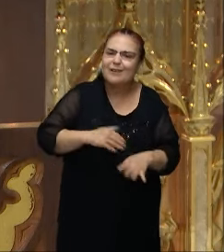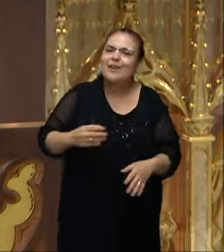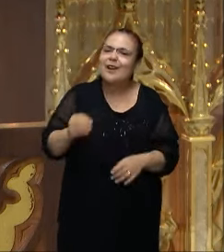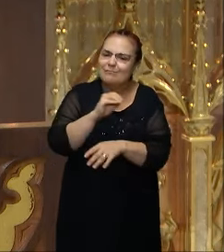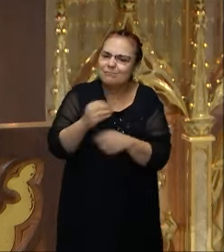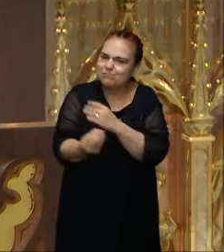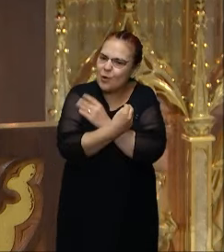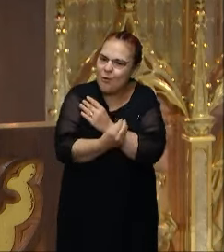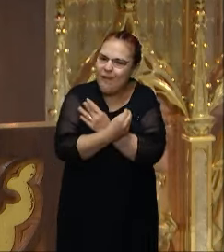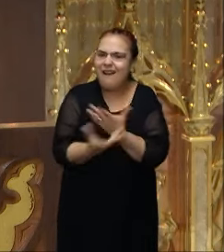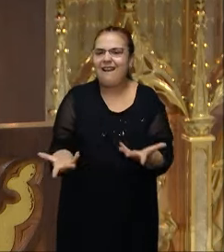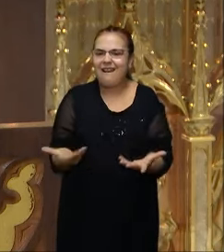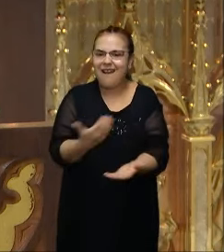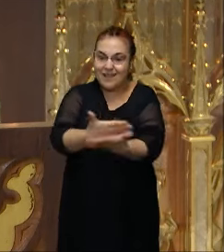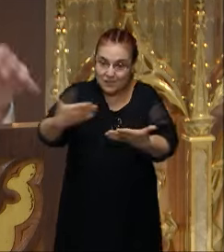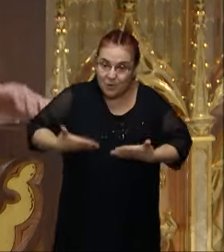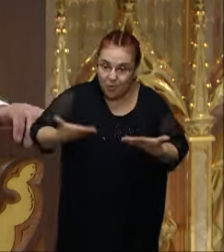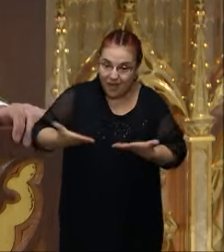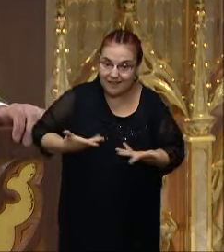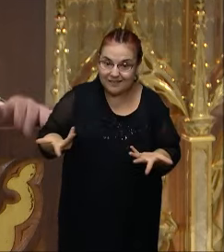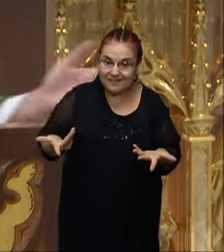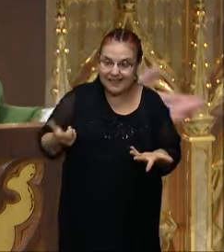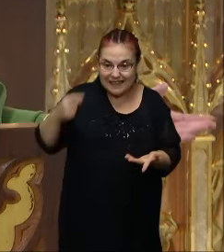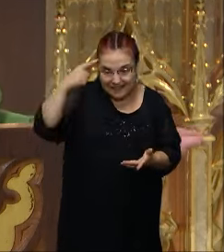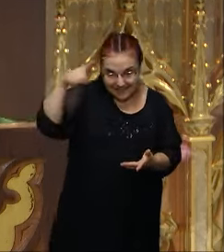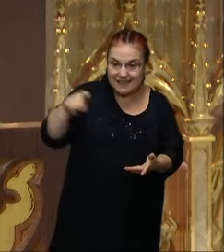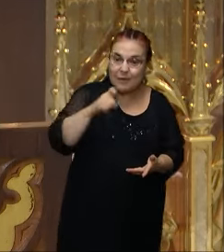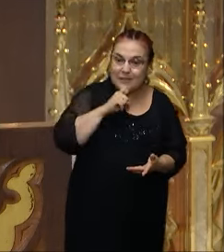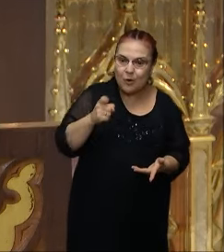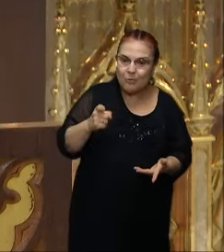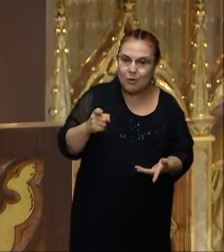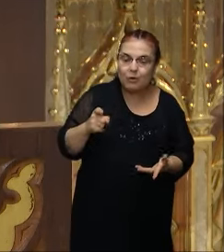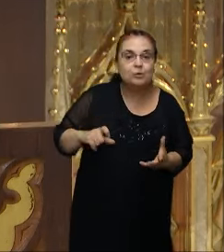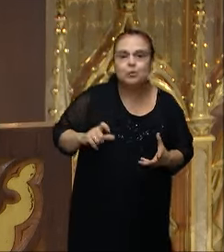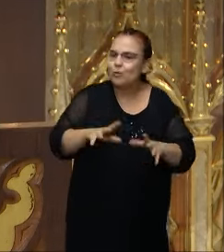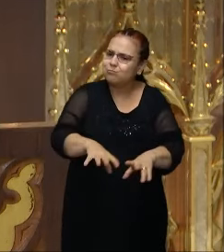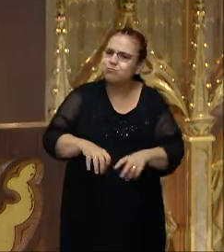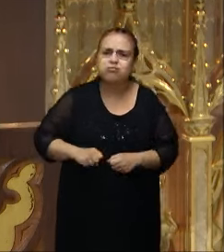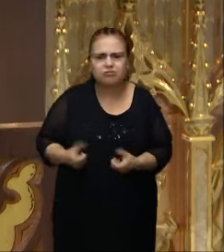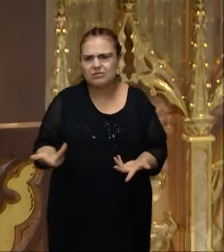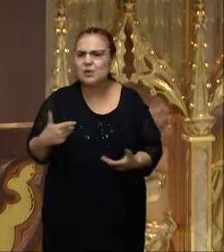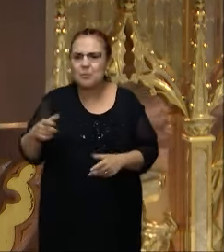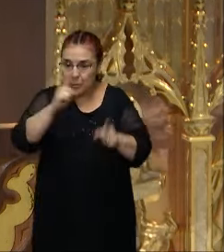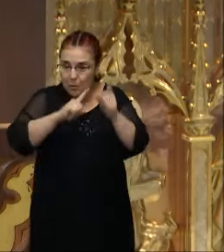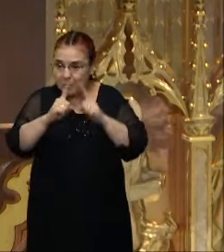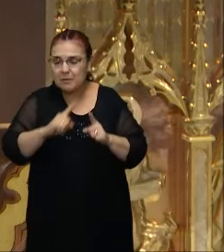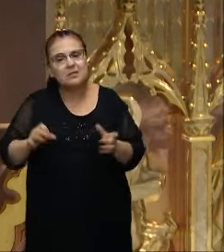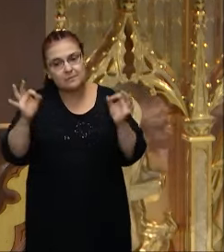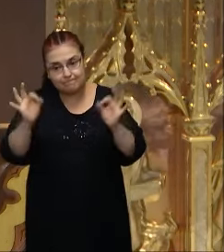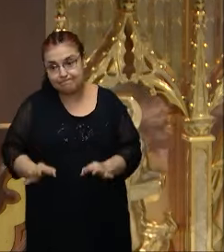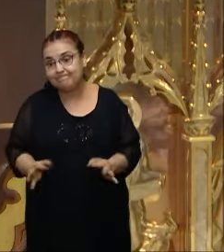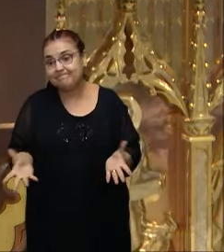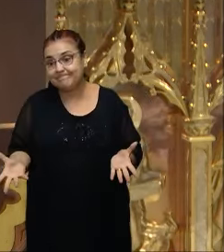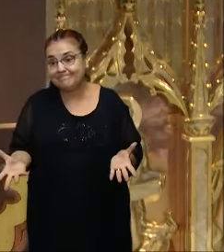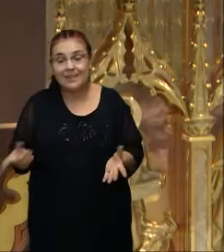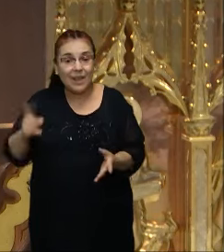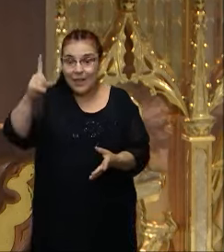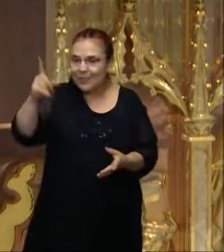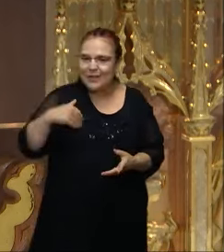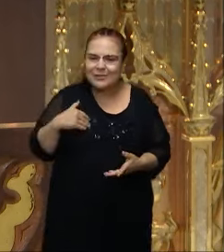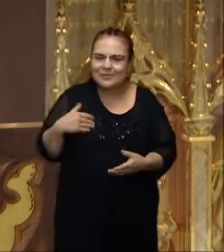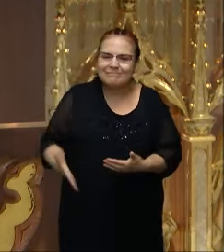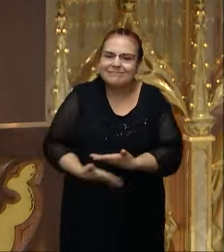te viene a ayudar. ¿Sabes cómo? Asumiendo tus dolencias, asumiendo tus problemas, tus dificultades. Dios es así. Dios es tan